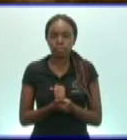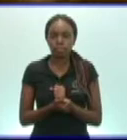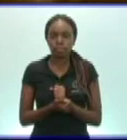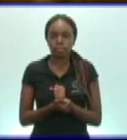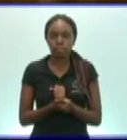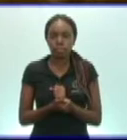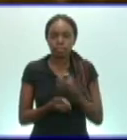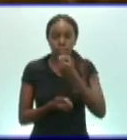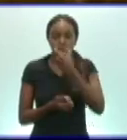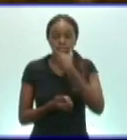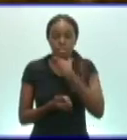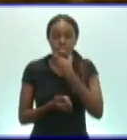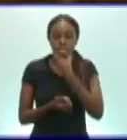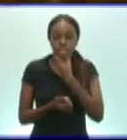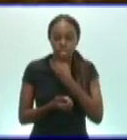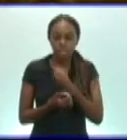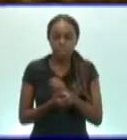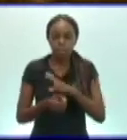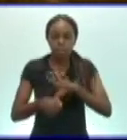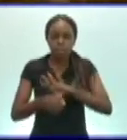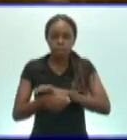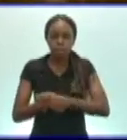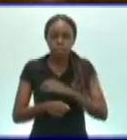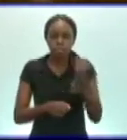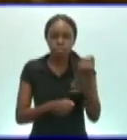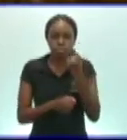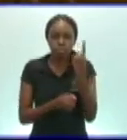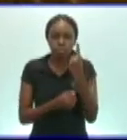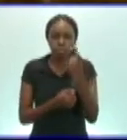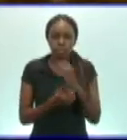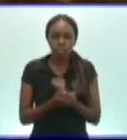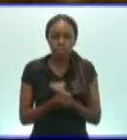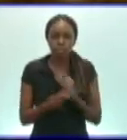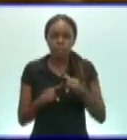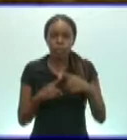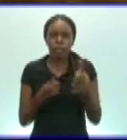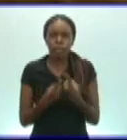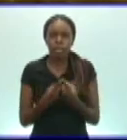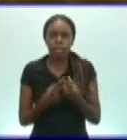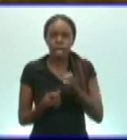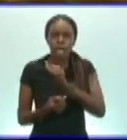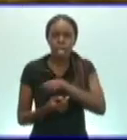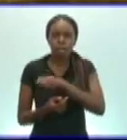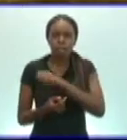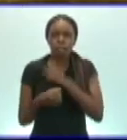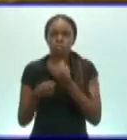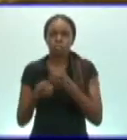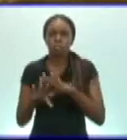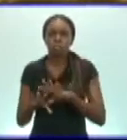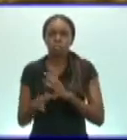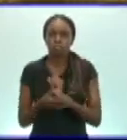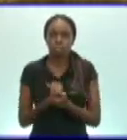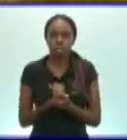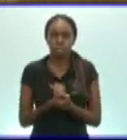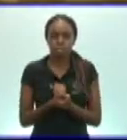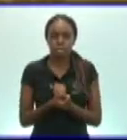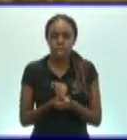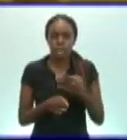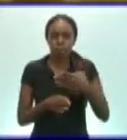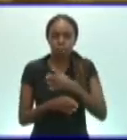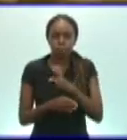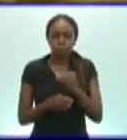Carlos Manuel de Céspedes es detenido por primera vez bajo la acusación de desafecto a España y conducido hacia la